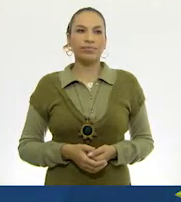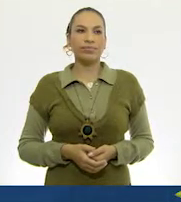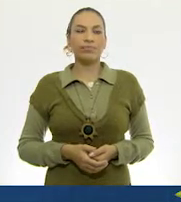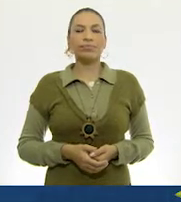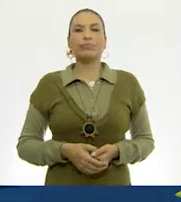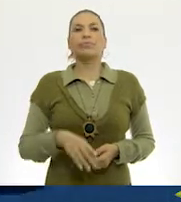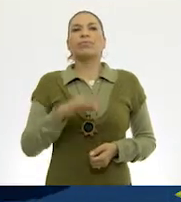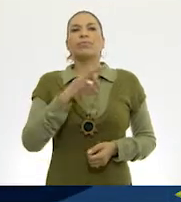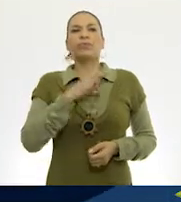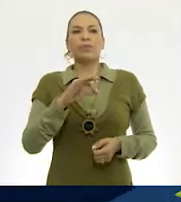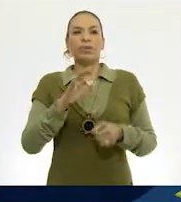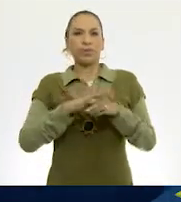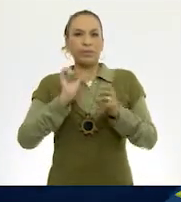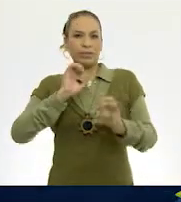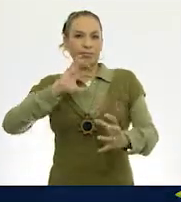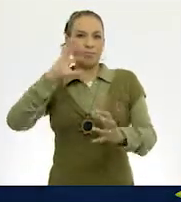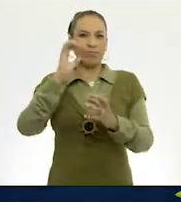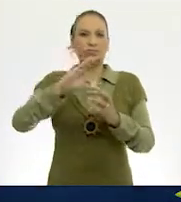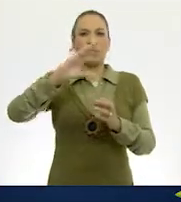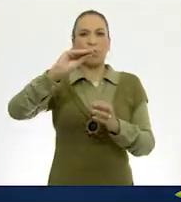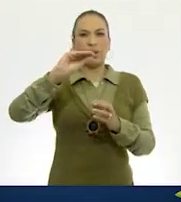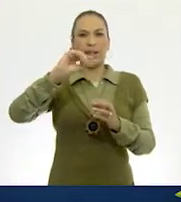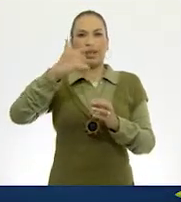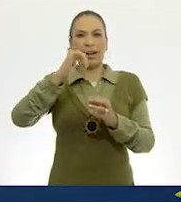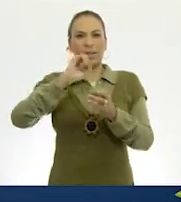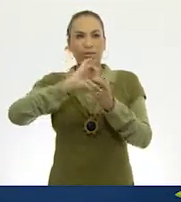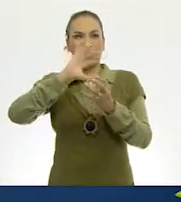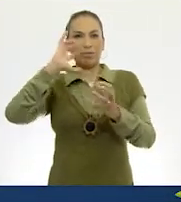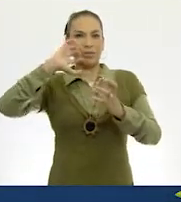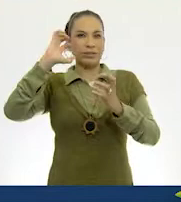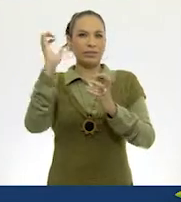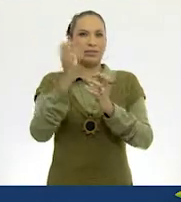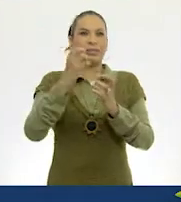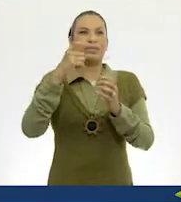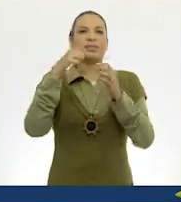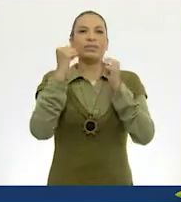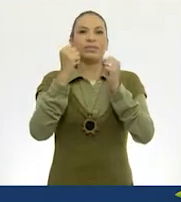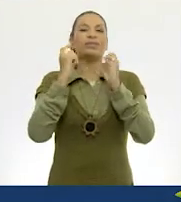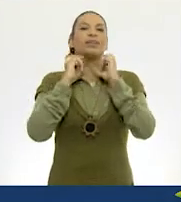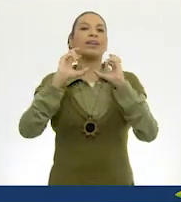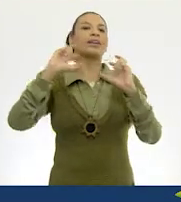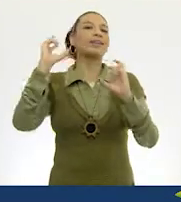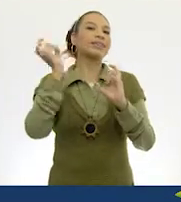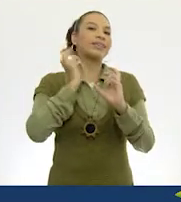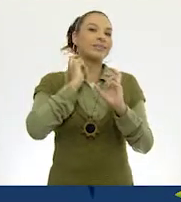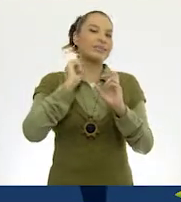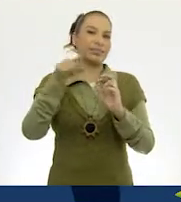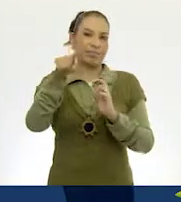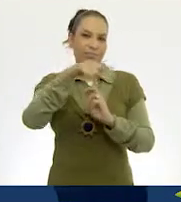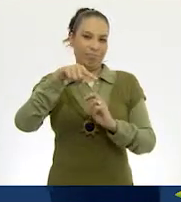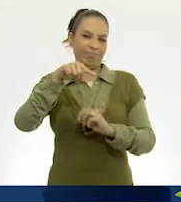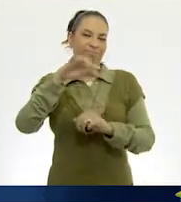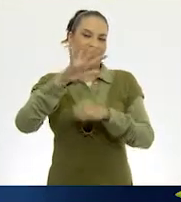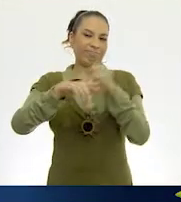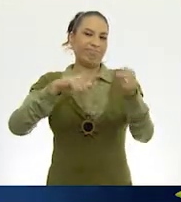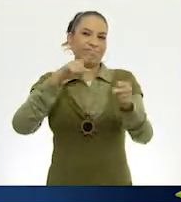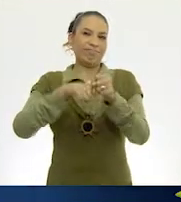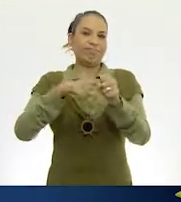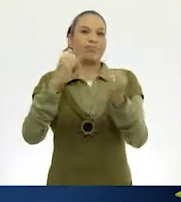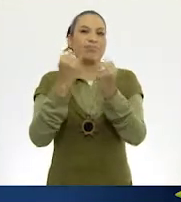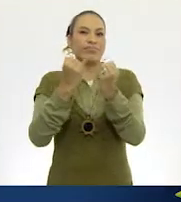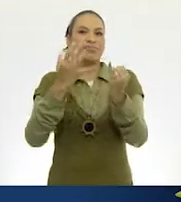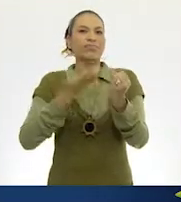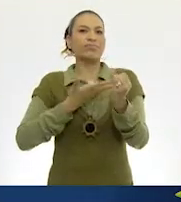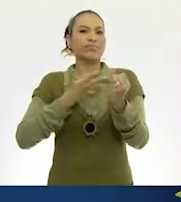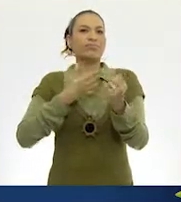Podía abrir sus fauces más de 90 grados para enterrar sus poderosos dientes a sus presas, entre las que también